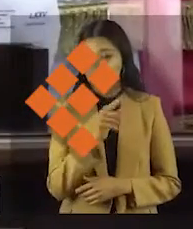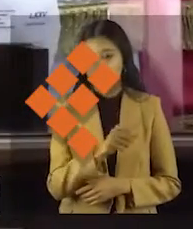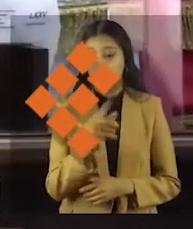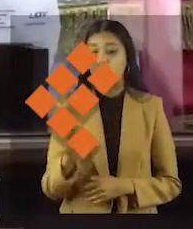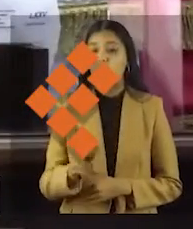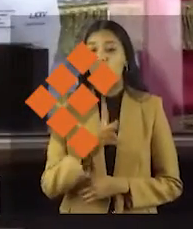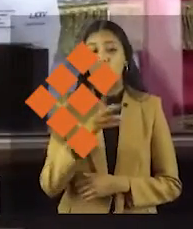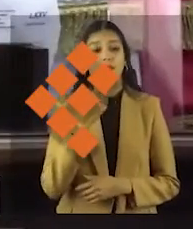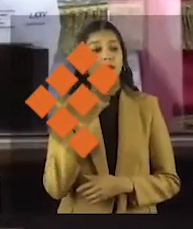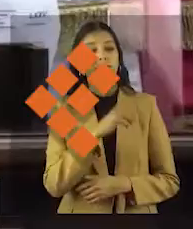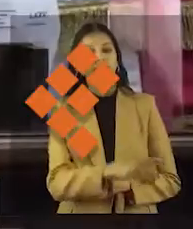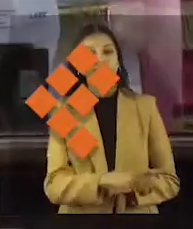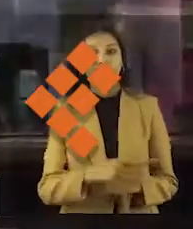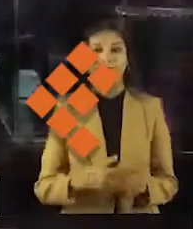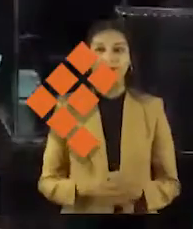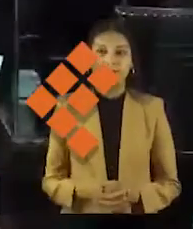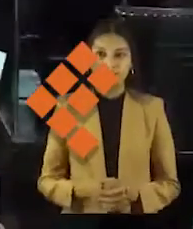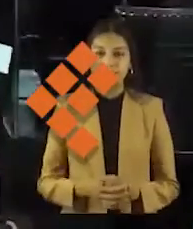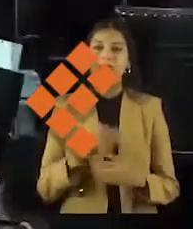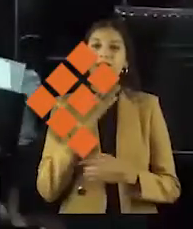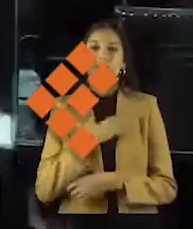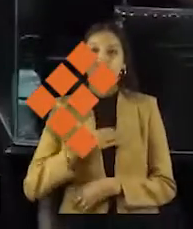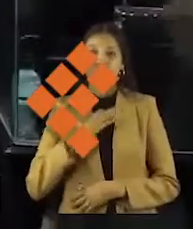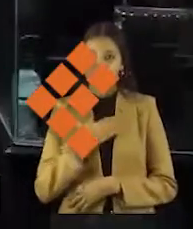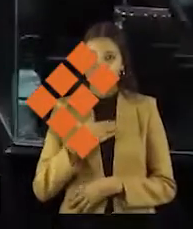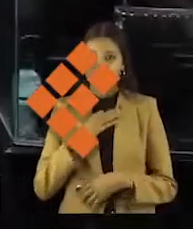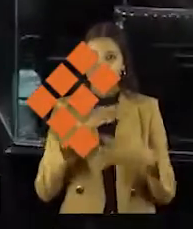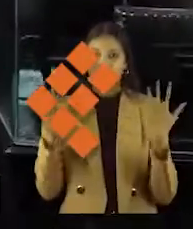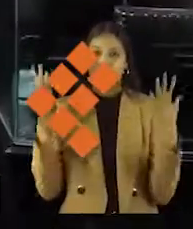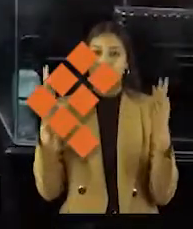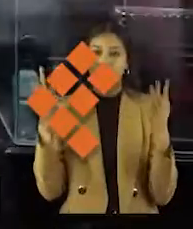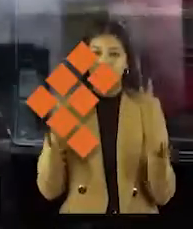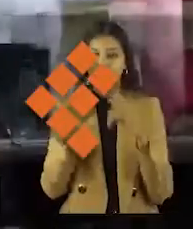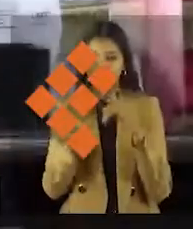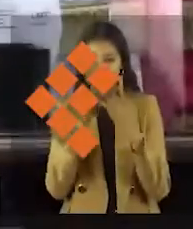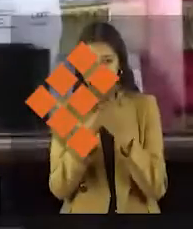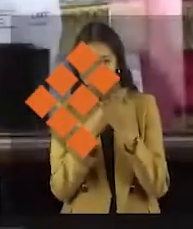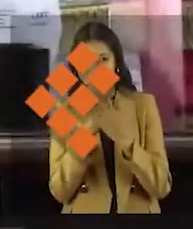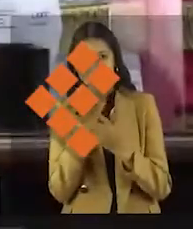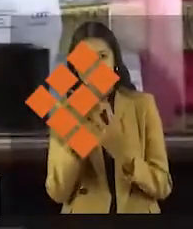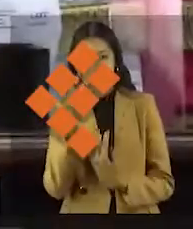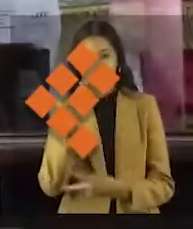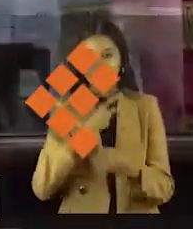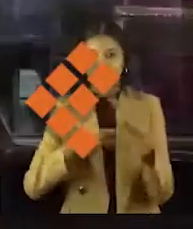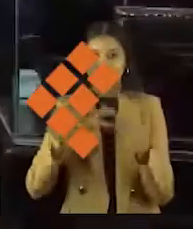pueblo se lo demande. Enhorabuena, contadora, bienvenida.